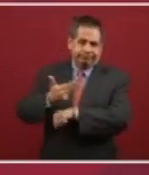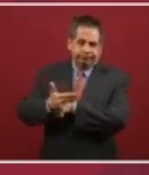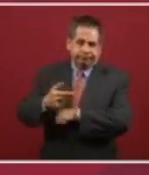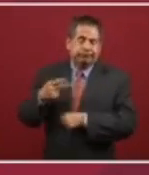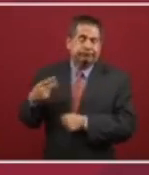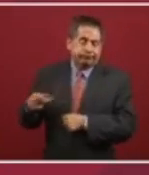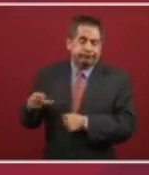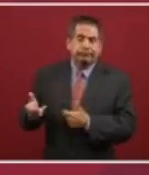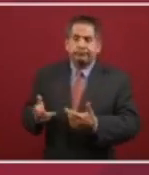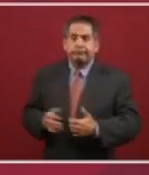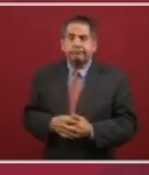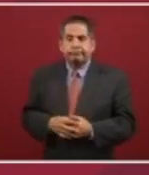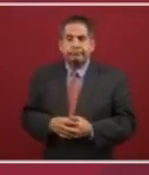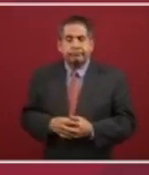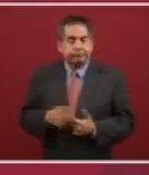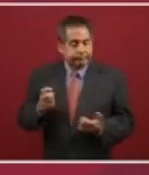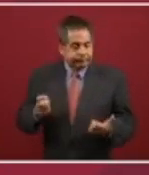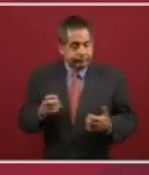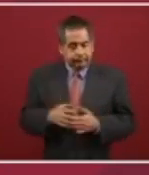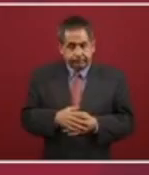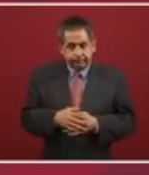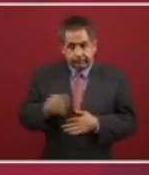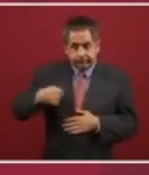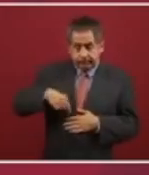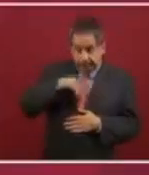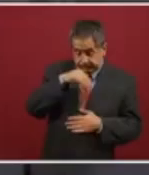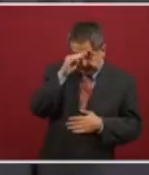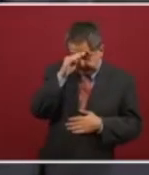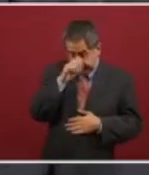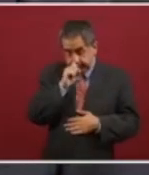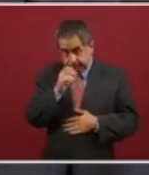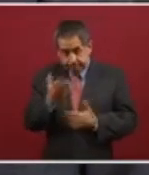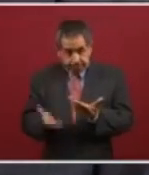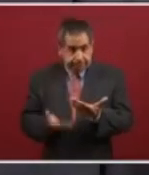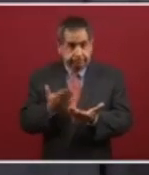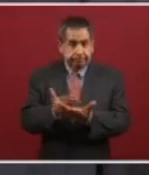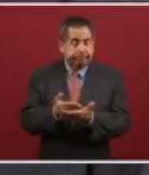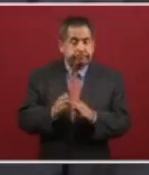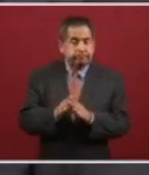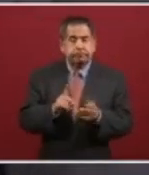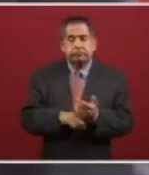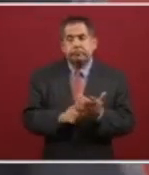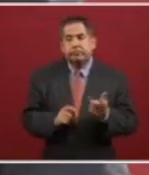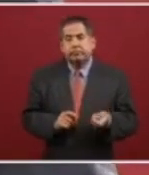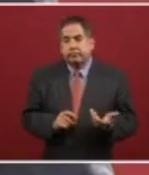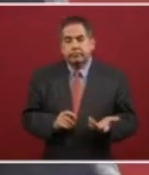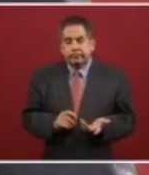hondureños. Entonces, por eso también estamos planteando que